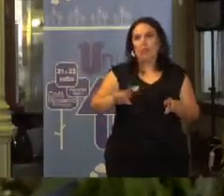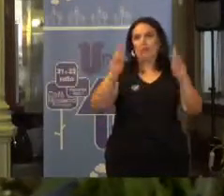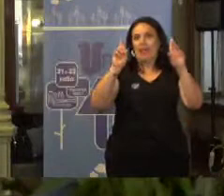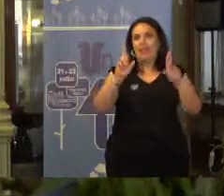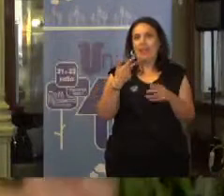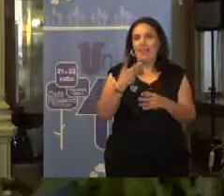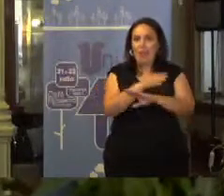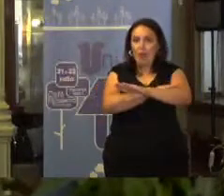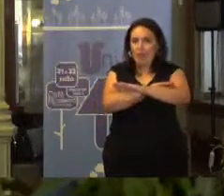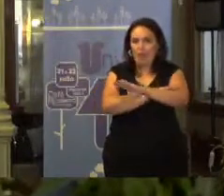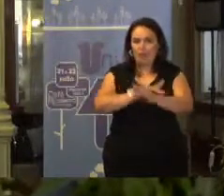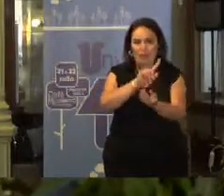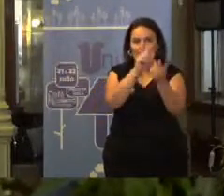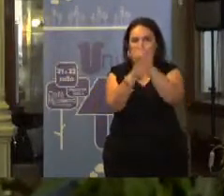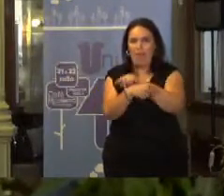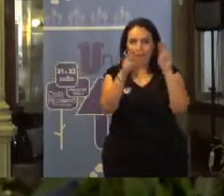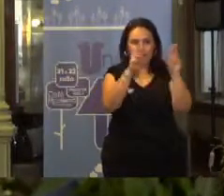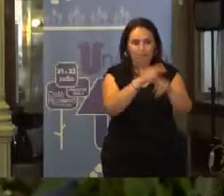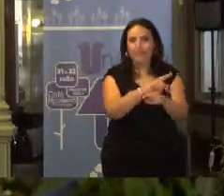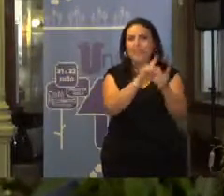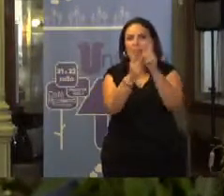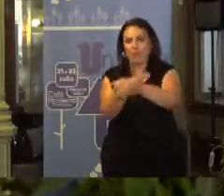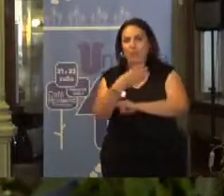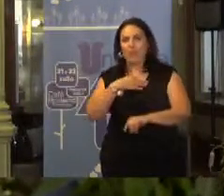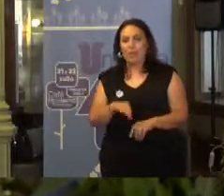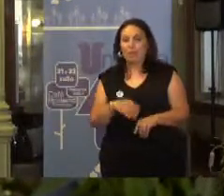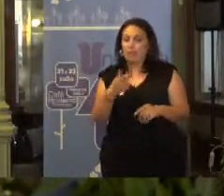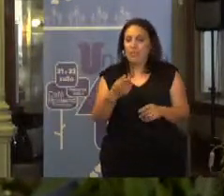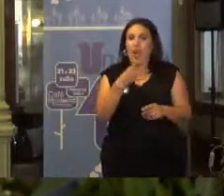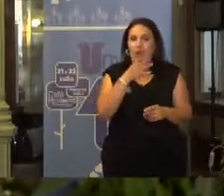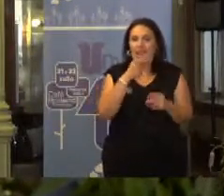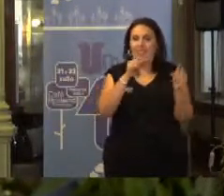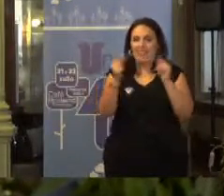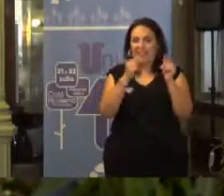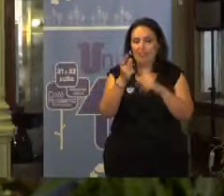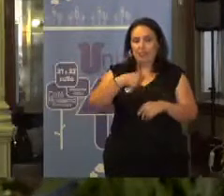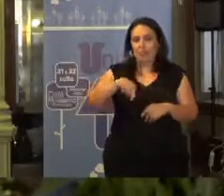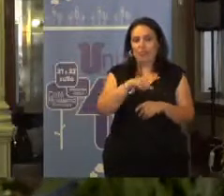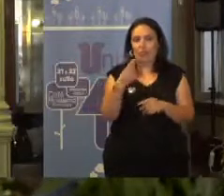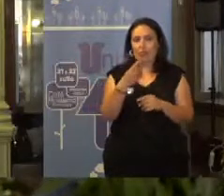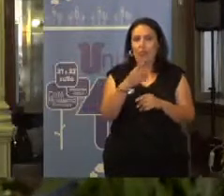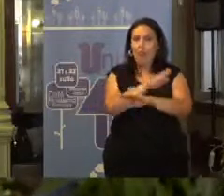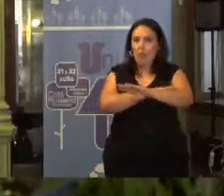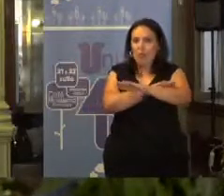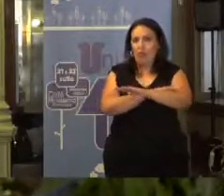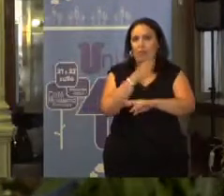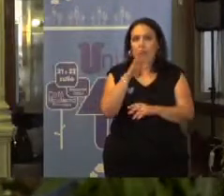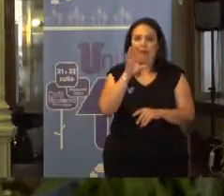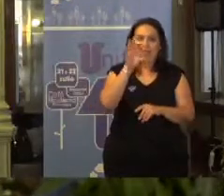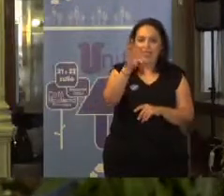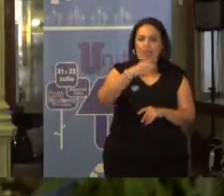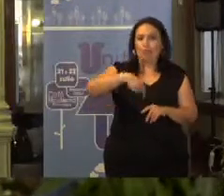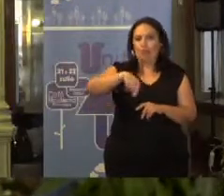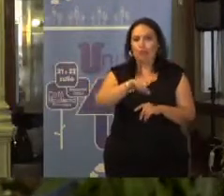hoxe pois é significativa diso, de que podemos cambiar este goberno que no noso país pois está a destruir calquera posibilidade